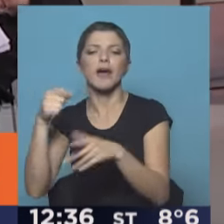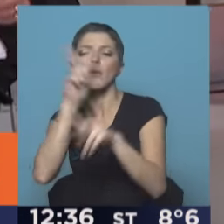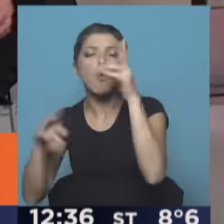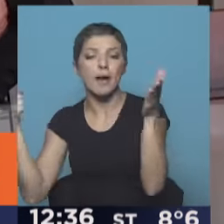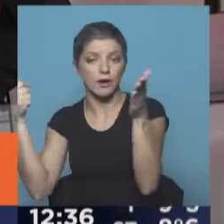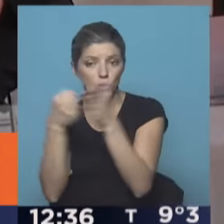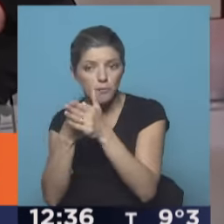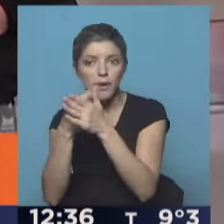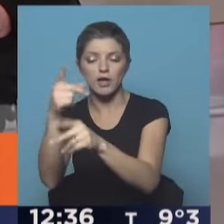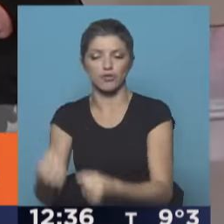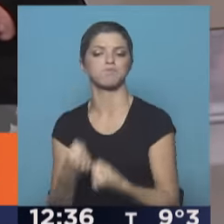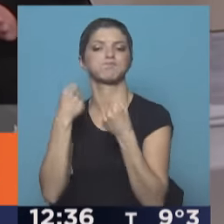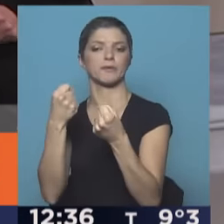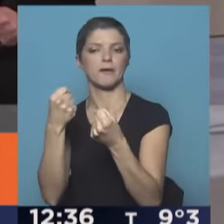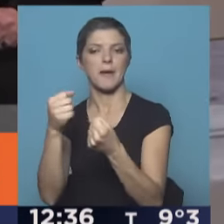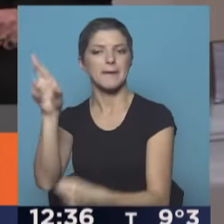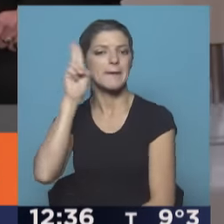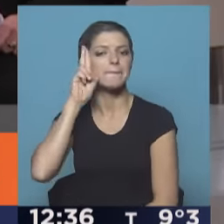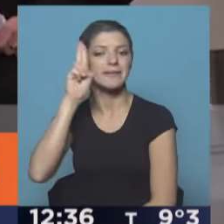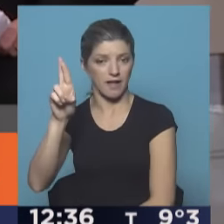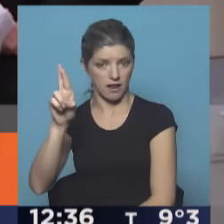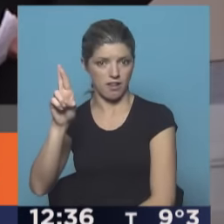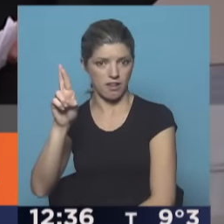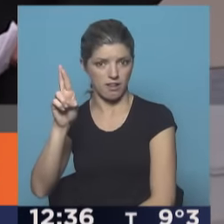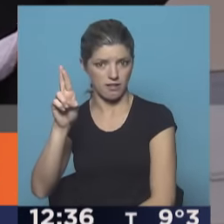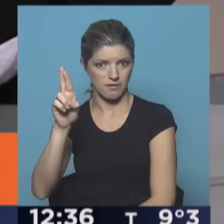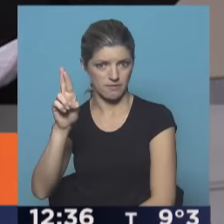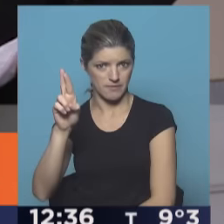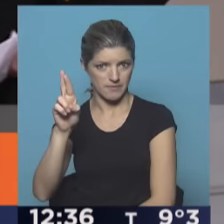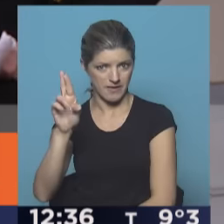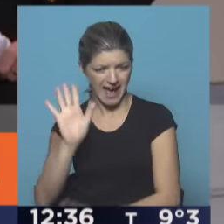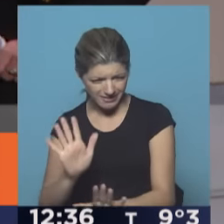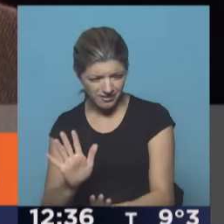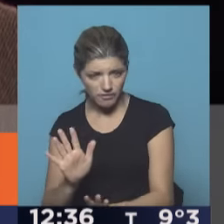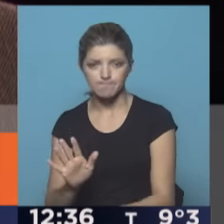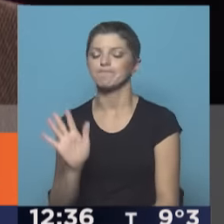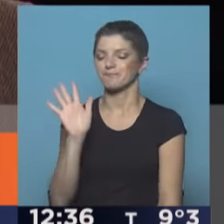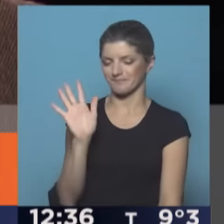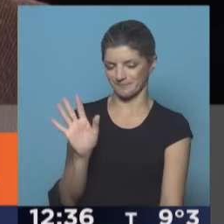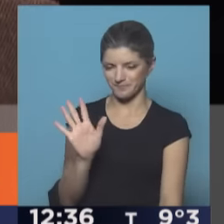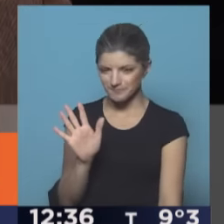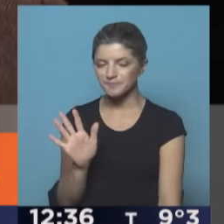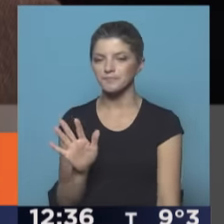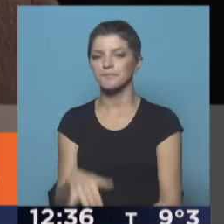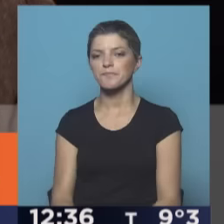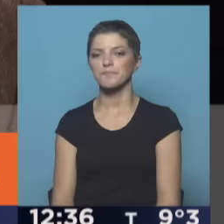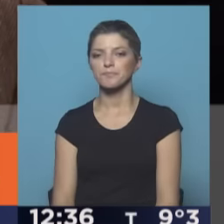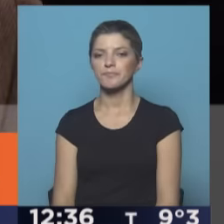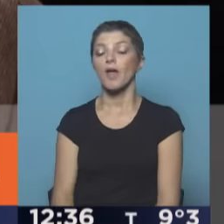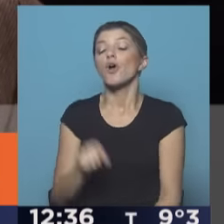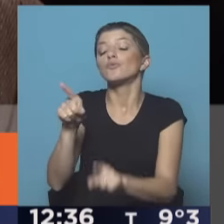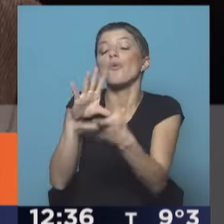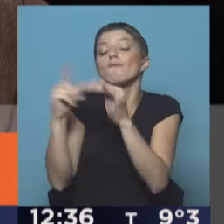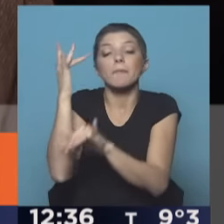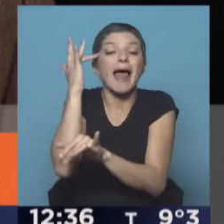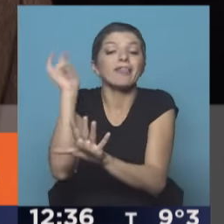laicismo eh No esn así hay por supuesto desde su ideología